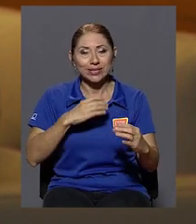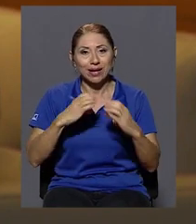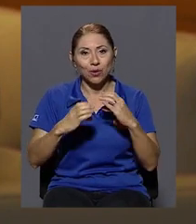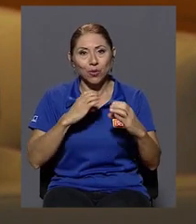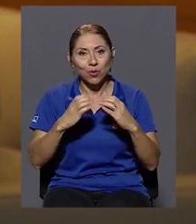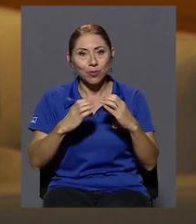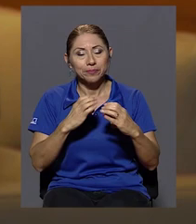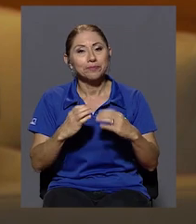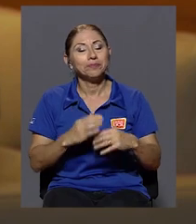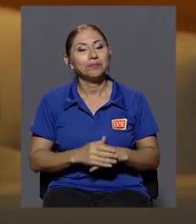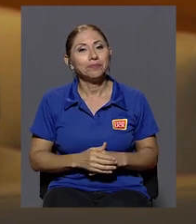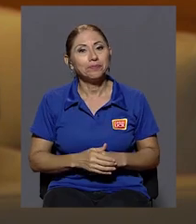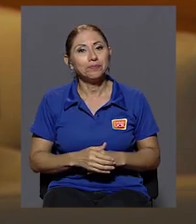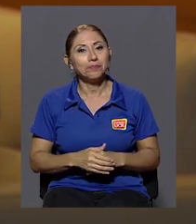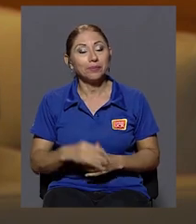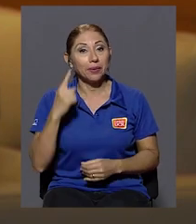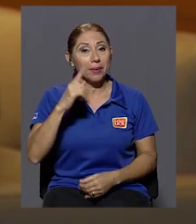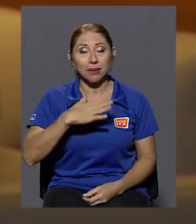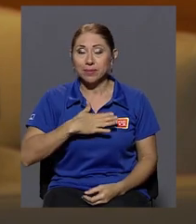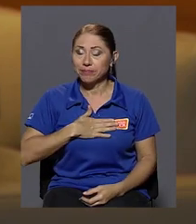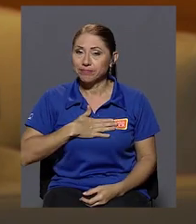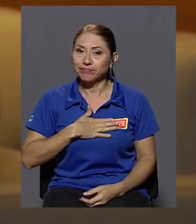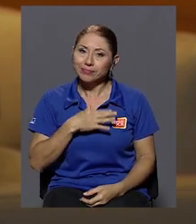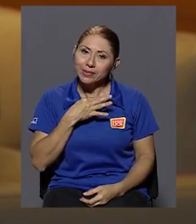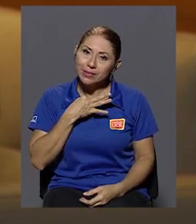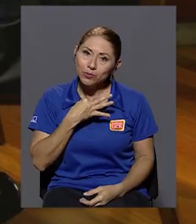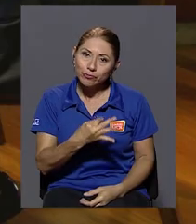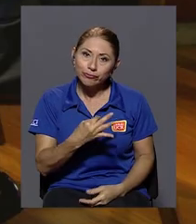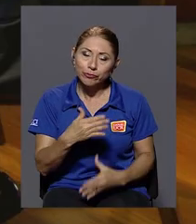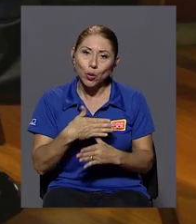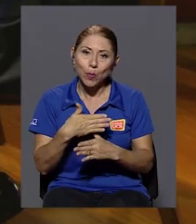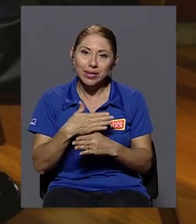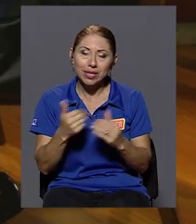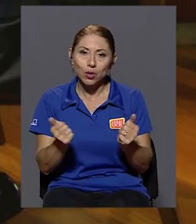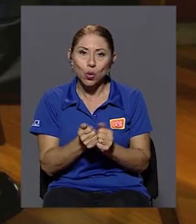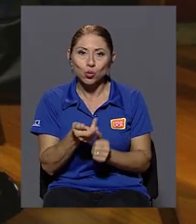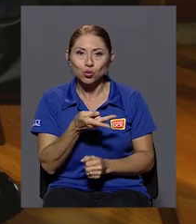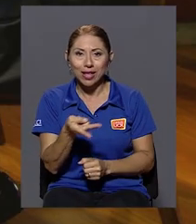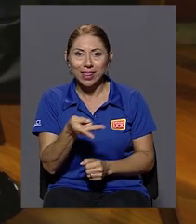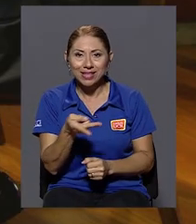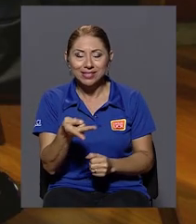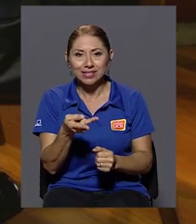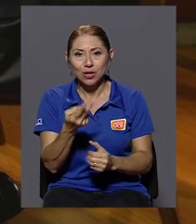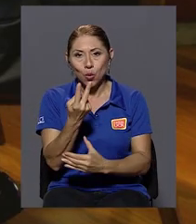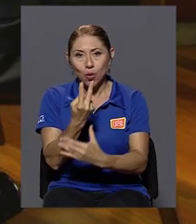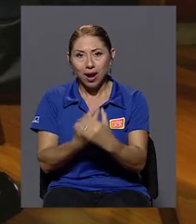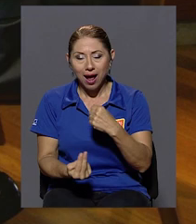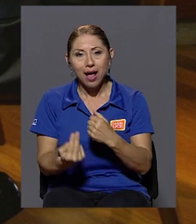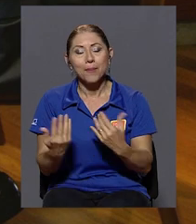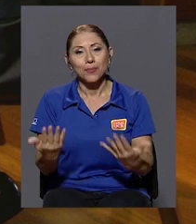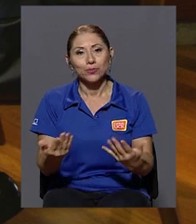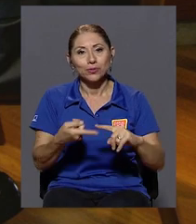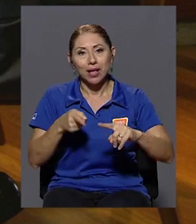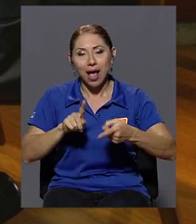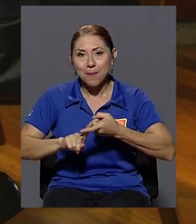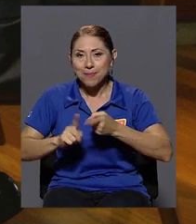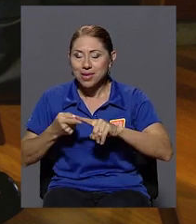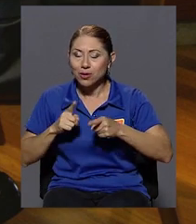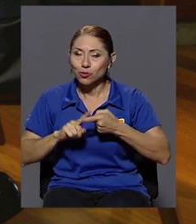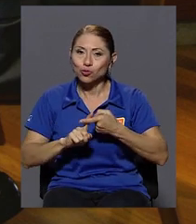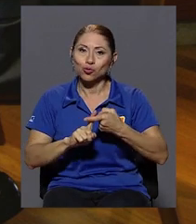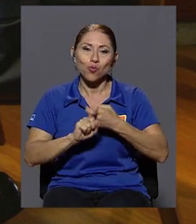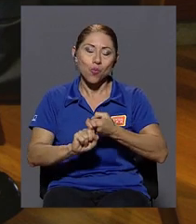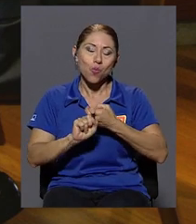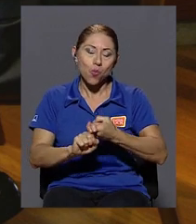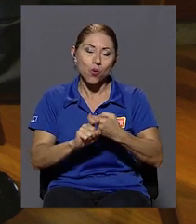esta conversación. Para mí ha sido un gran placer compartir con ustedes, con ambos amigos